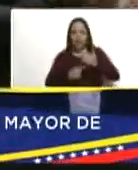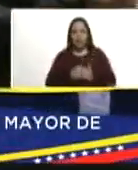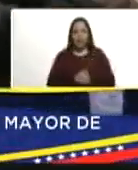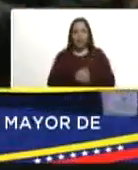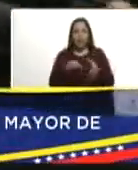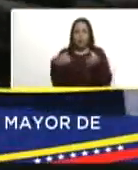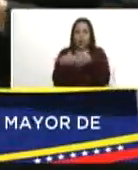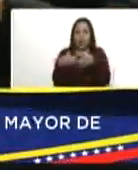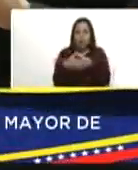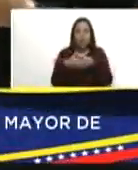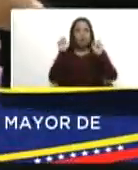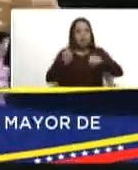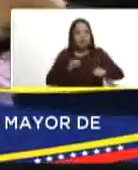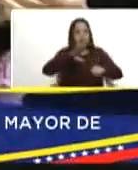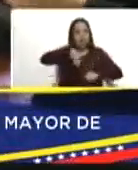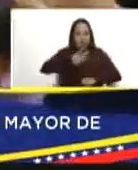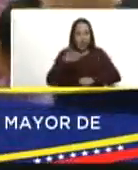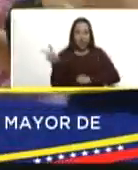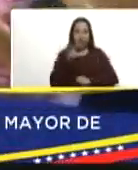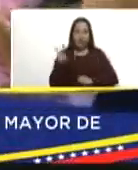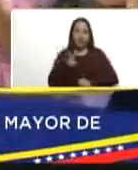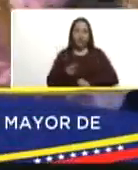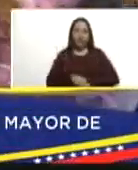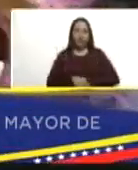equipo S se puede